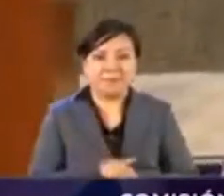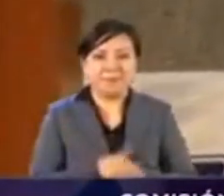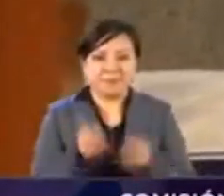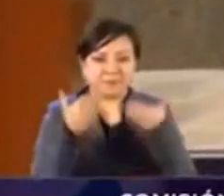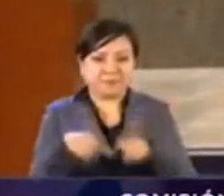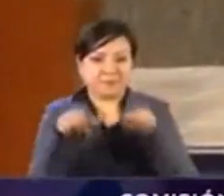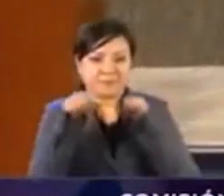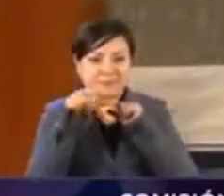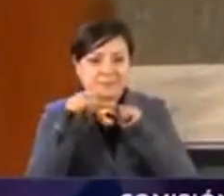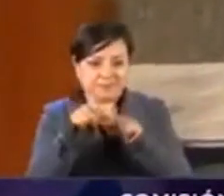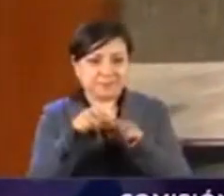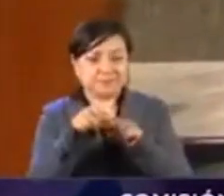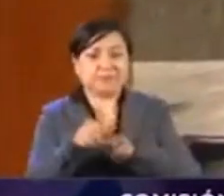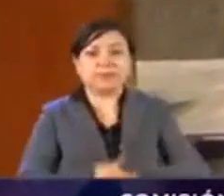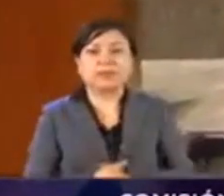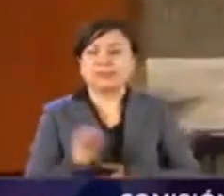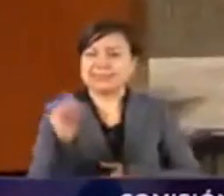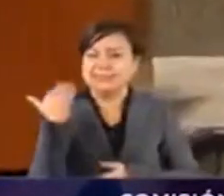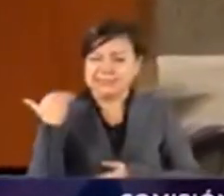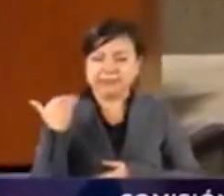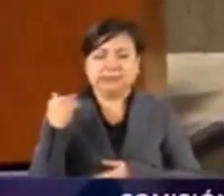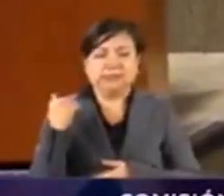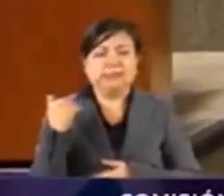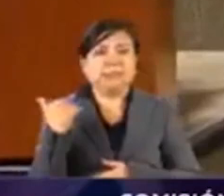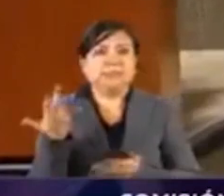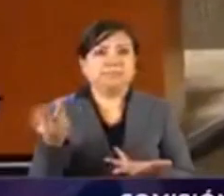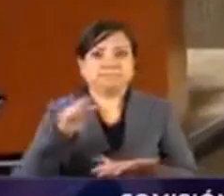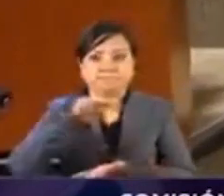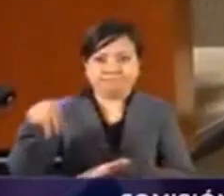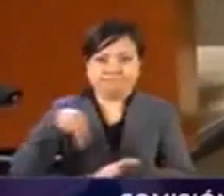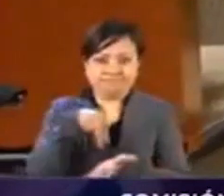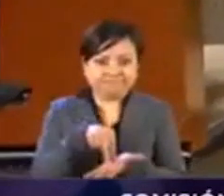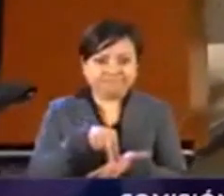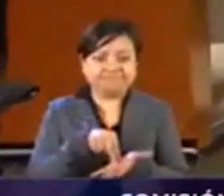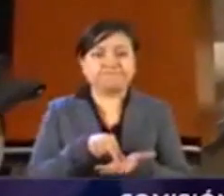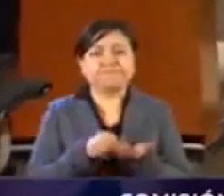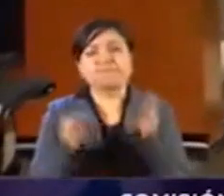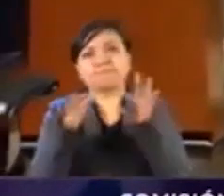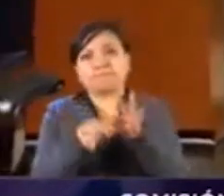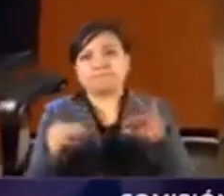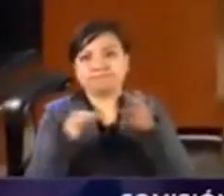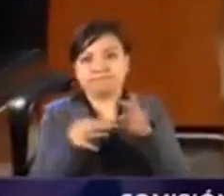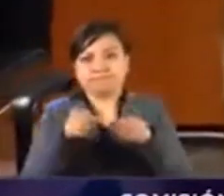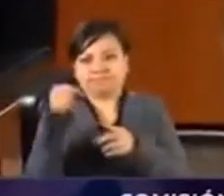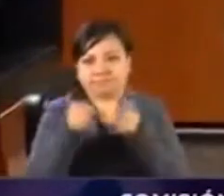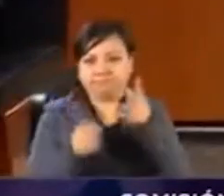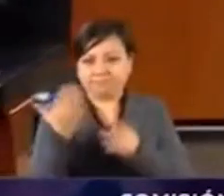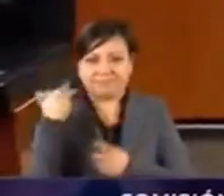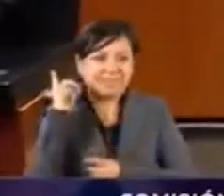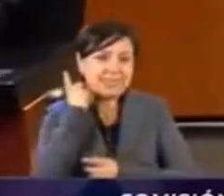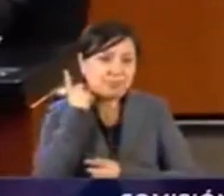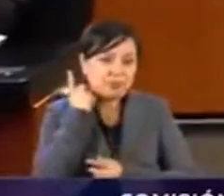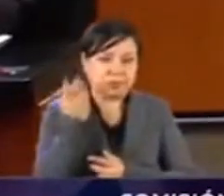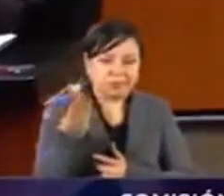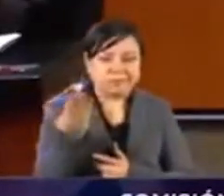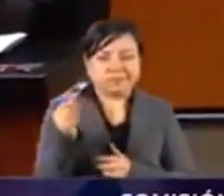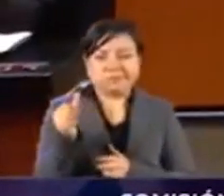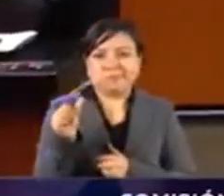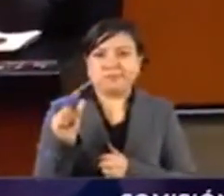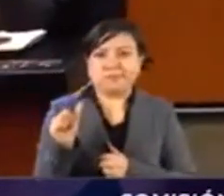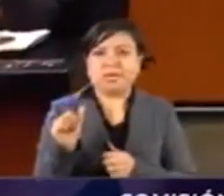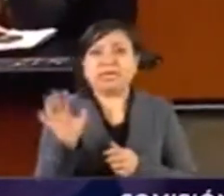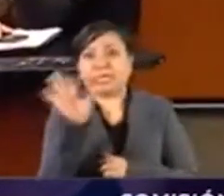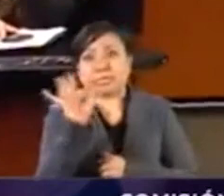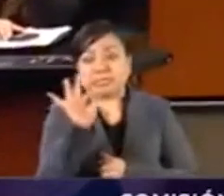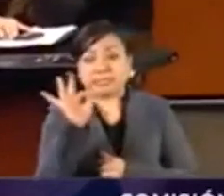He escuchado con detenimiento los argumentos vertidos por el diputado que me antecedió en el uso de la voz y que a lo mejor hasta